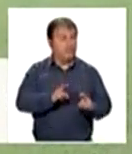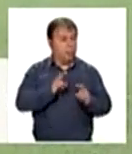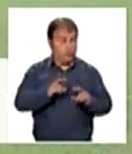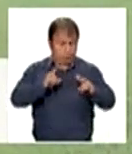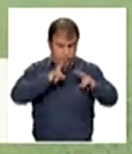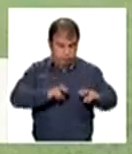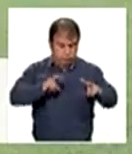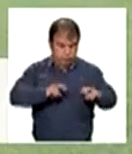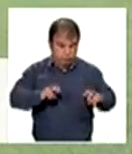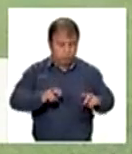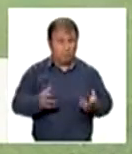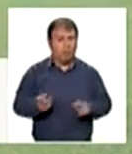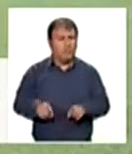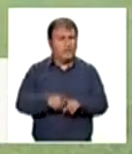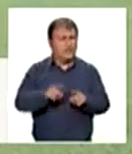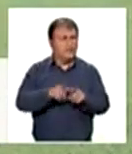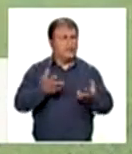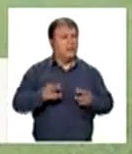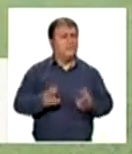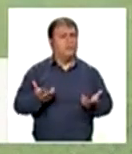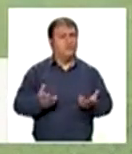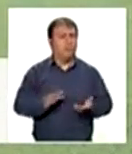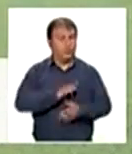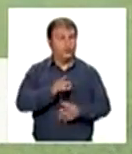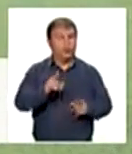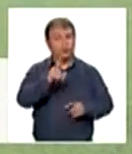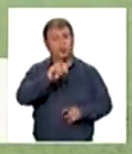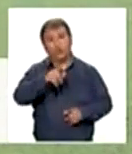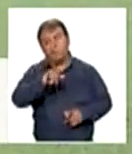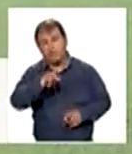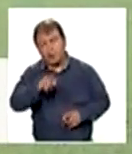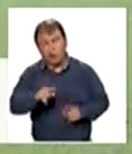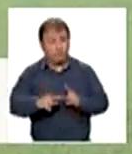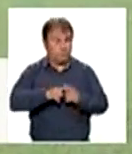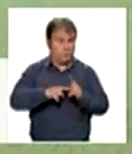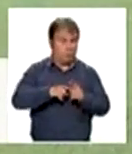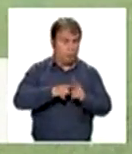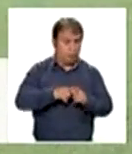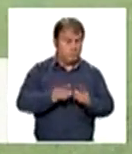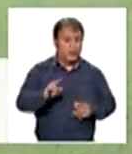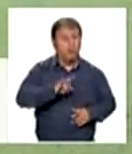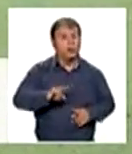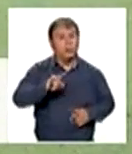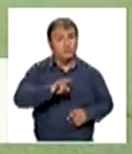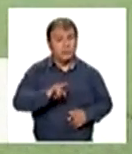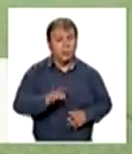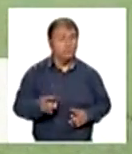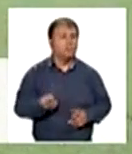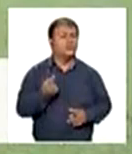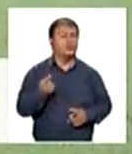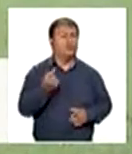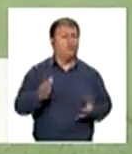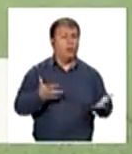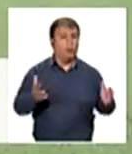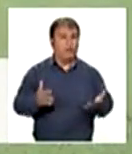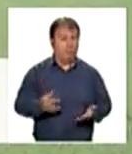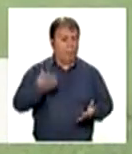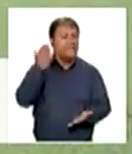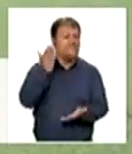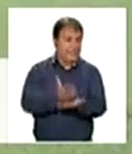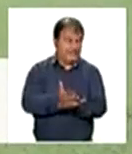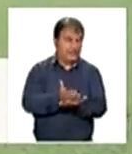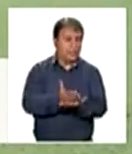analítico adverso, porque ese es el término que se debe utilizar. Doping o positivo se utiliza, este término se utiliza solo cuando existe una sentencia,